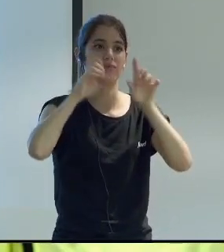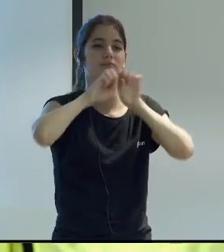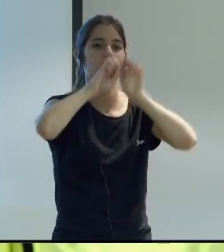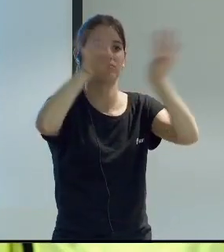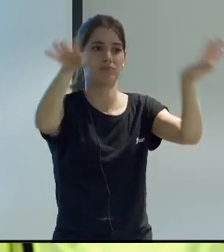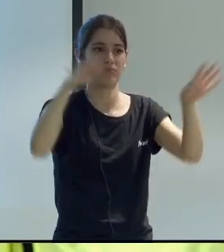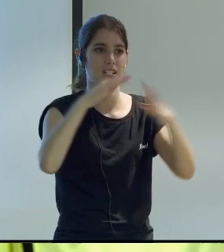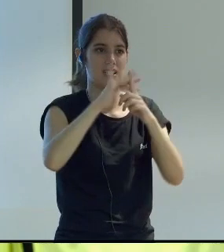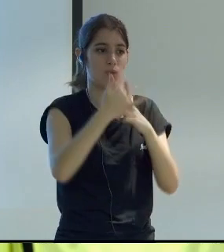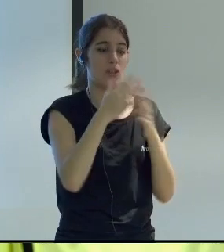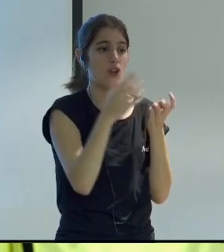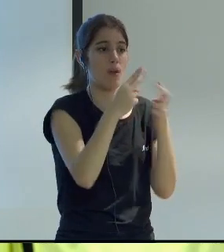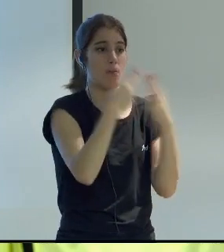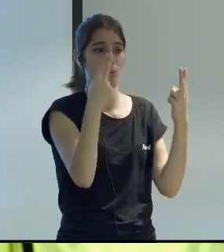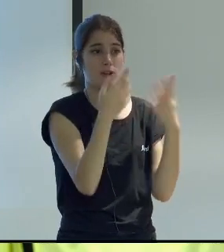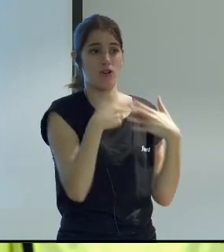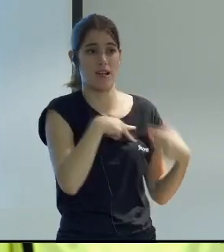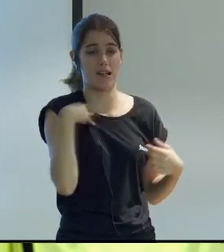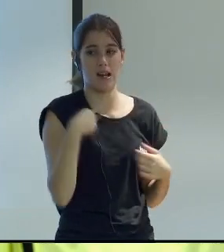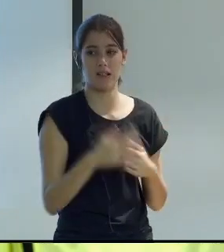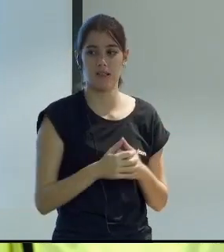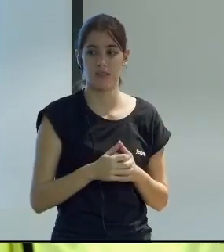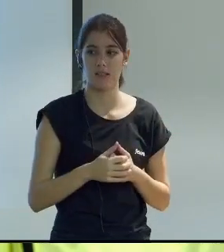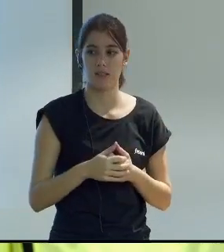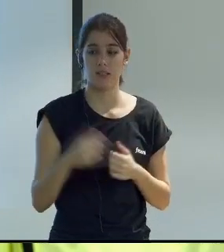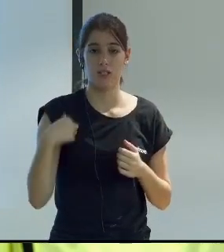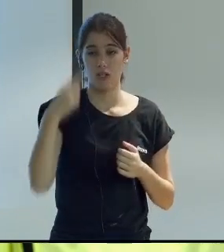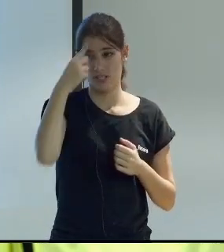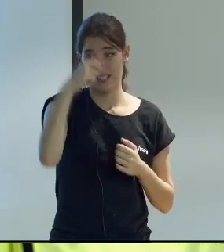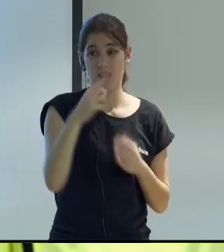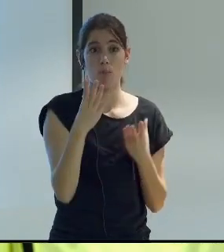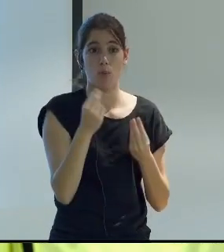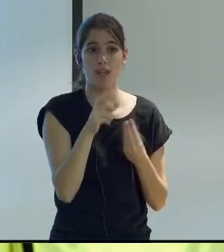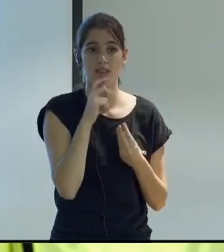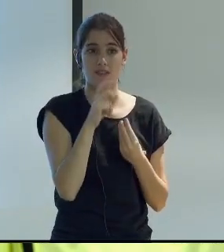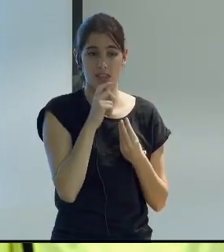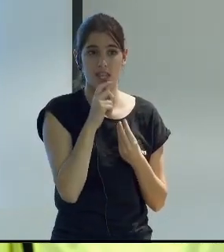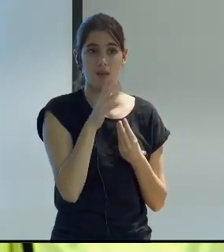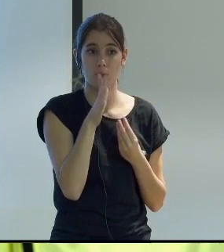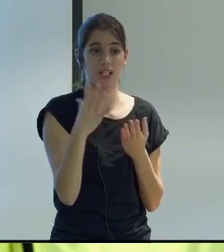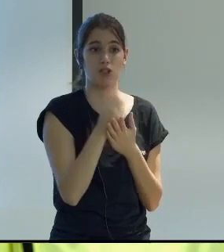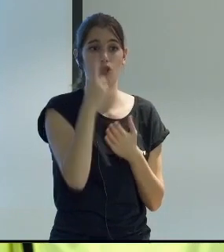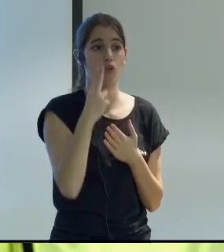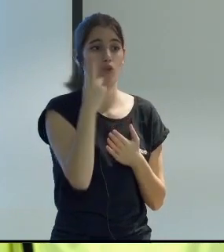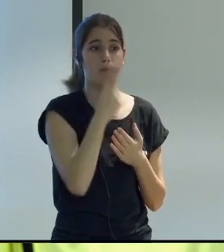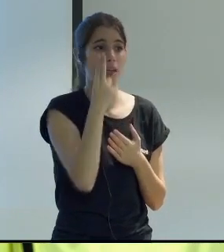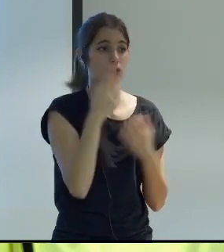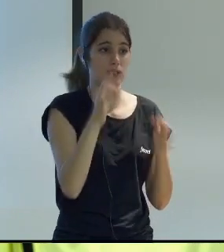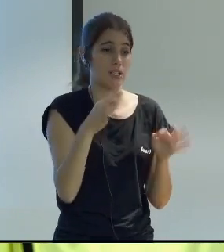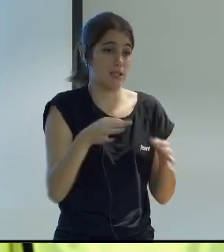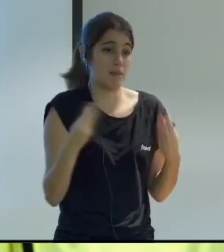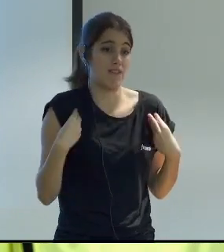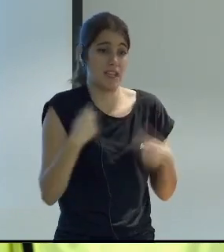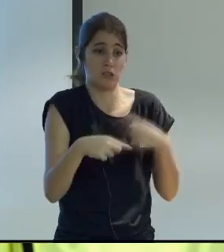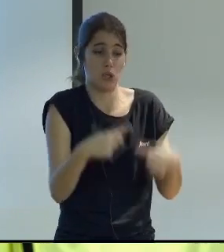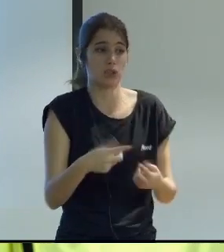situaciones al público. Ya sé que es muy difícil, ya que estamos todos ocupados con nuestras vidas